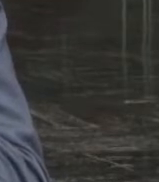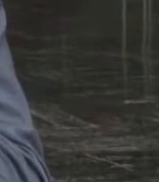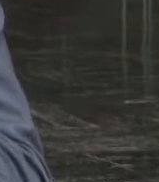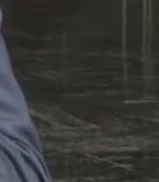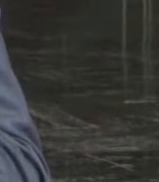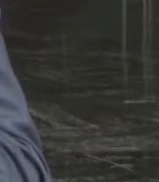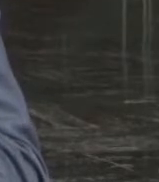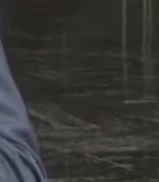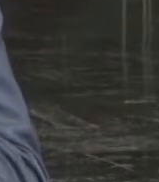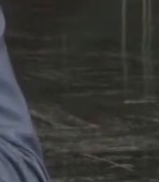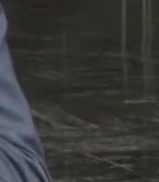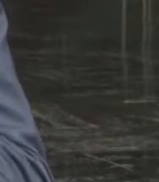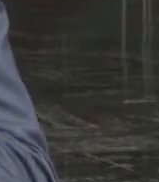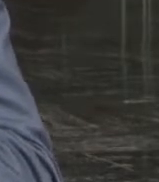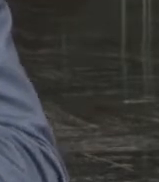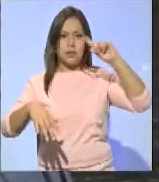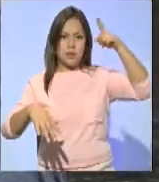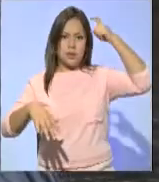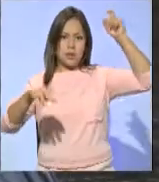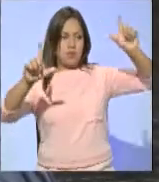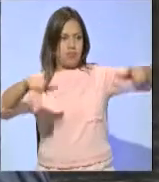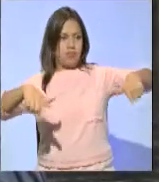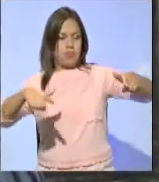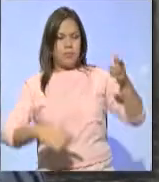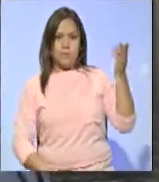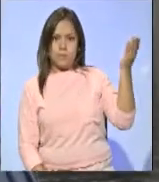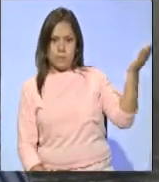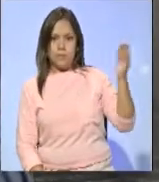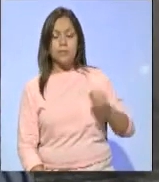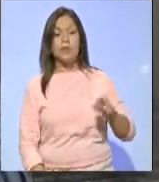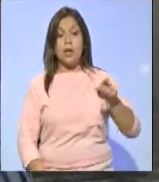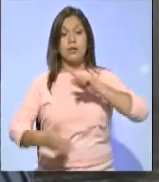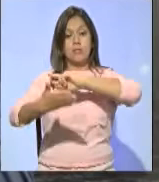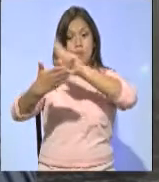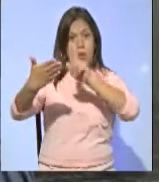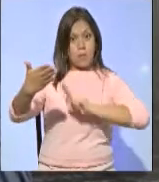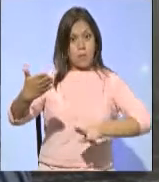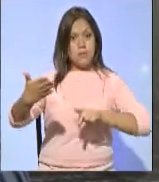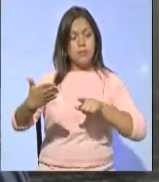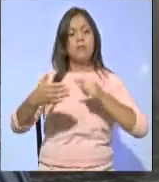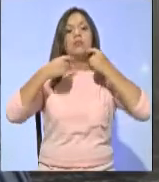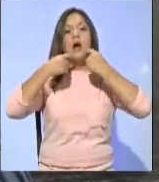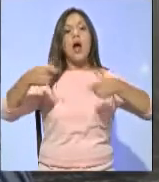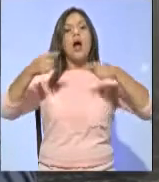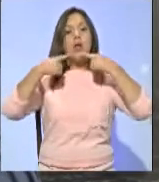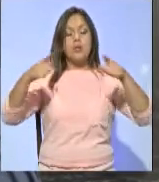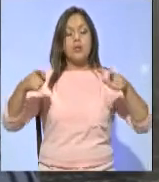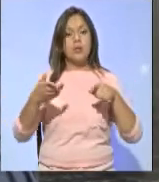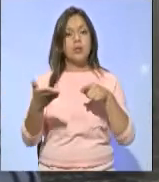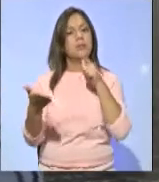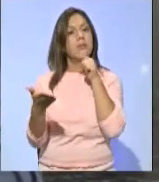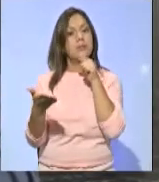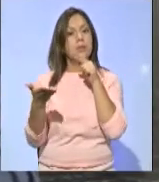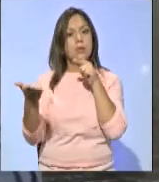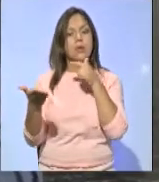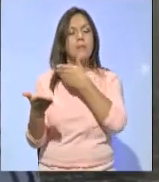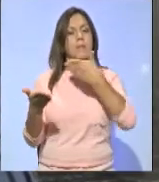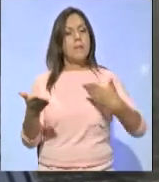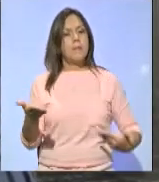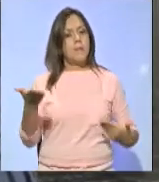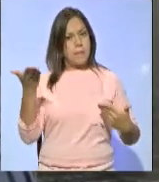de estos 6 meses de gobierno de Lenín Moreno. Esta convención ha sido anunciada que encabezará el